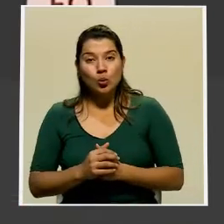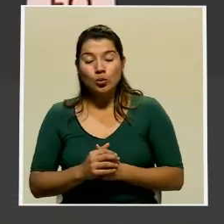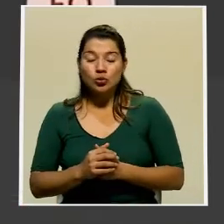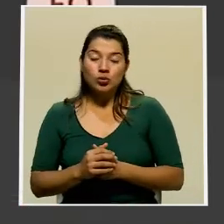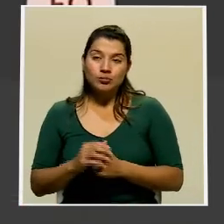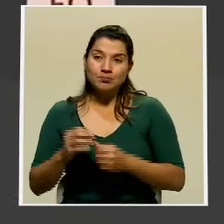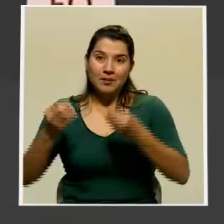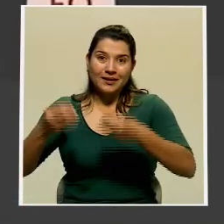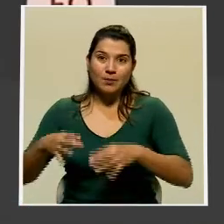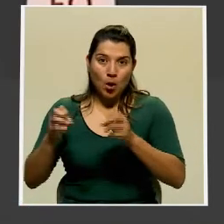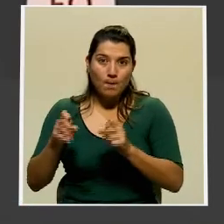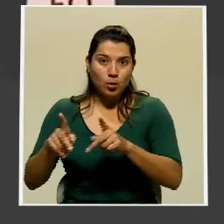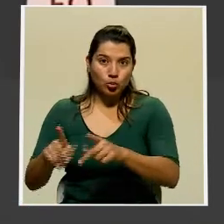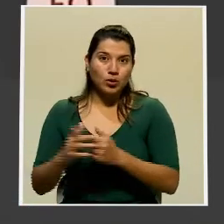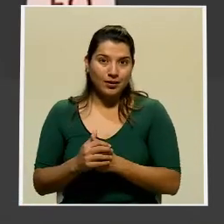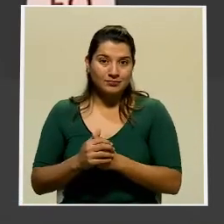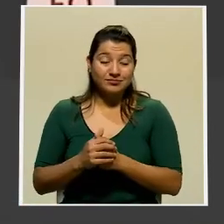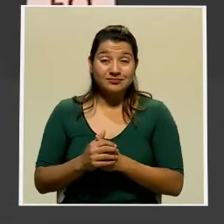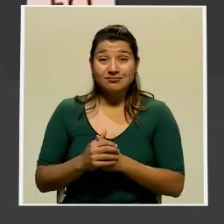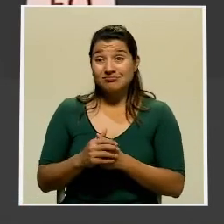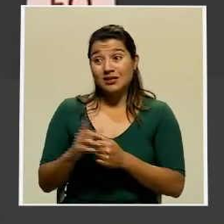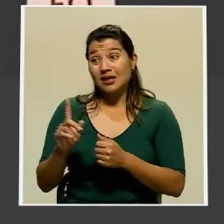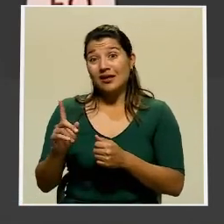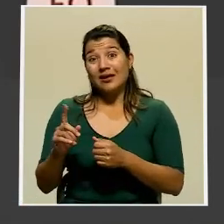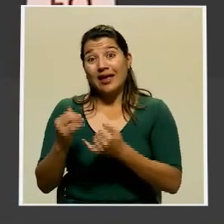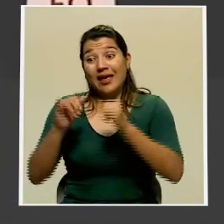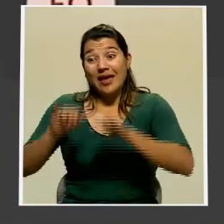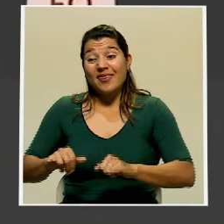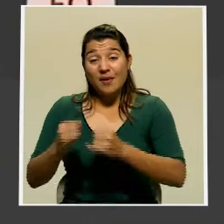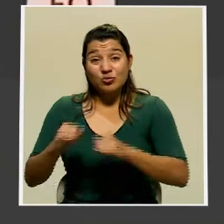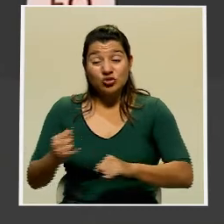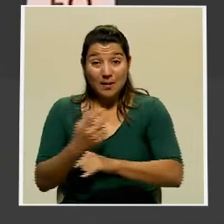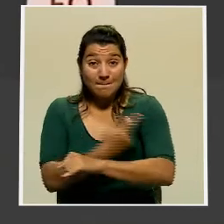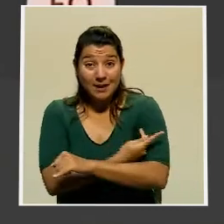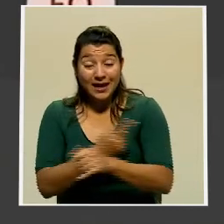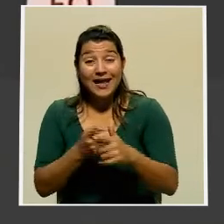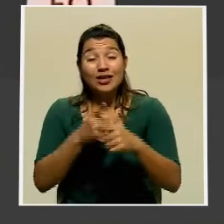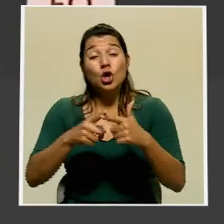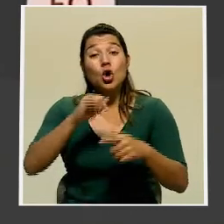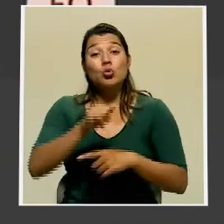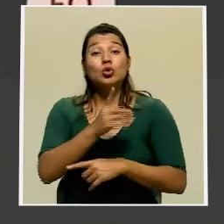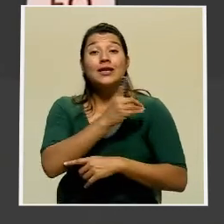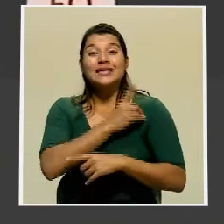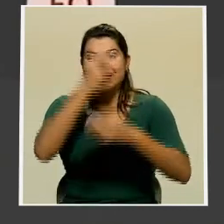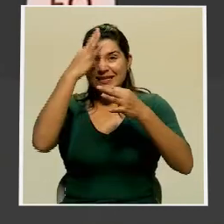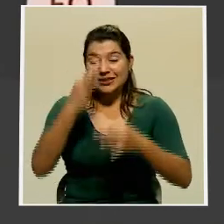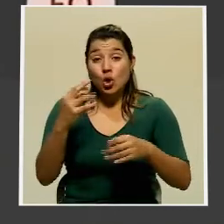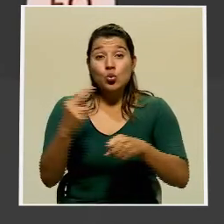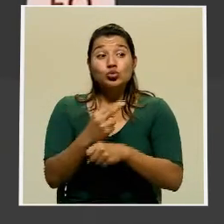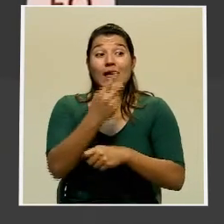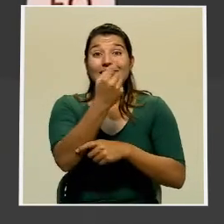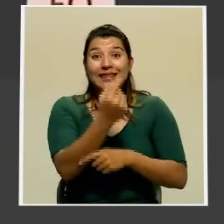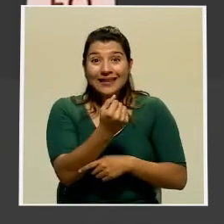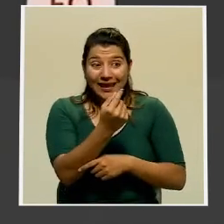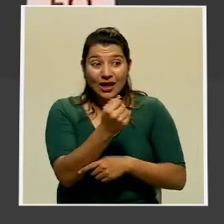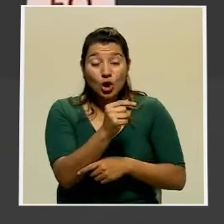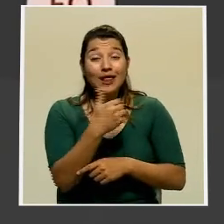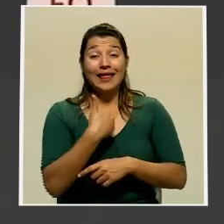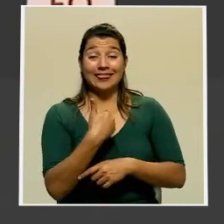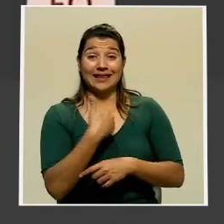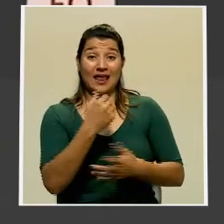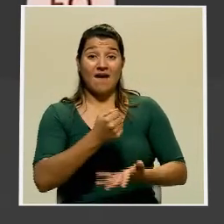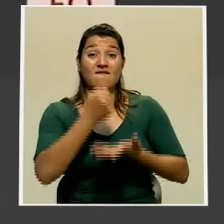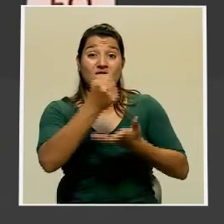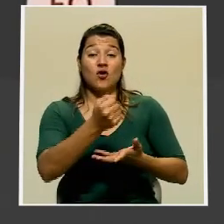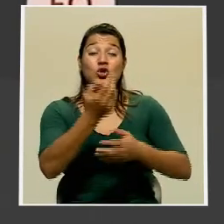nos quedábamos sin vacunas. Entonces se tomó el acuerdo en la Junta Directiva de utilizar recursos del Fondo Nacional de Emergencia para